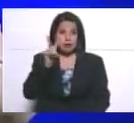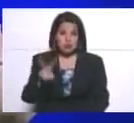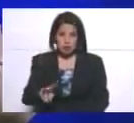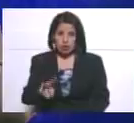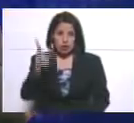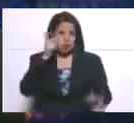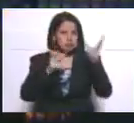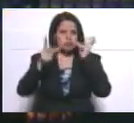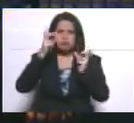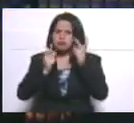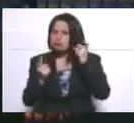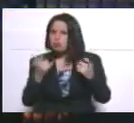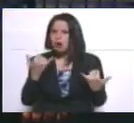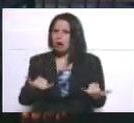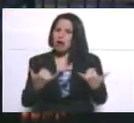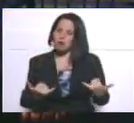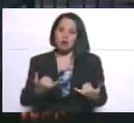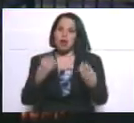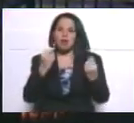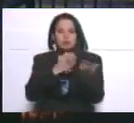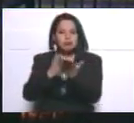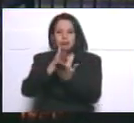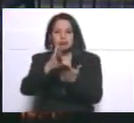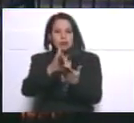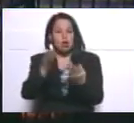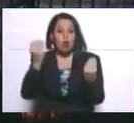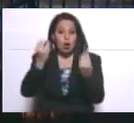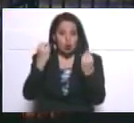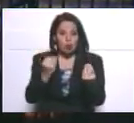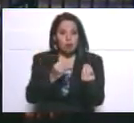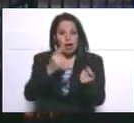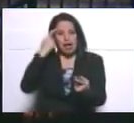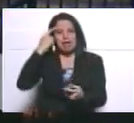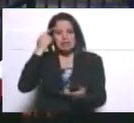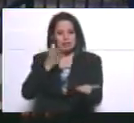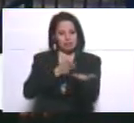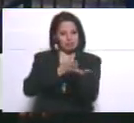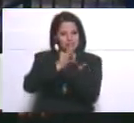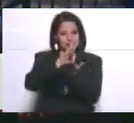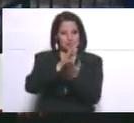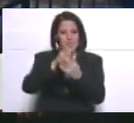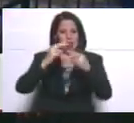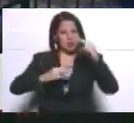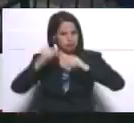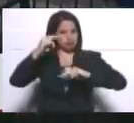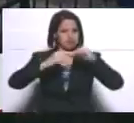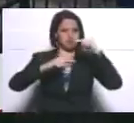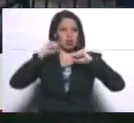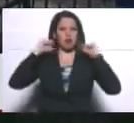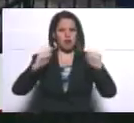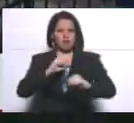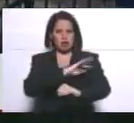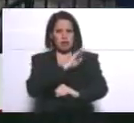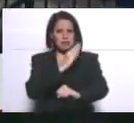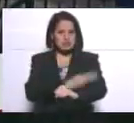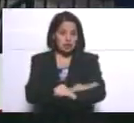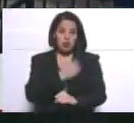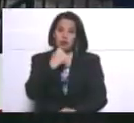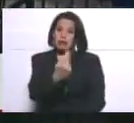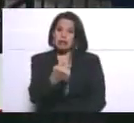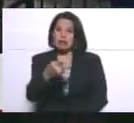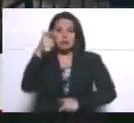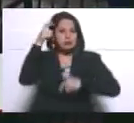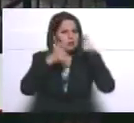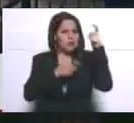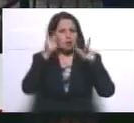comandante sabemos que no nos hemos apartado del camino, sabemos que estamos edificando y consolidando lo que él nos legó. Así que bueno,